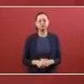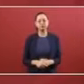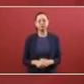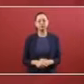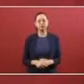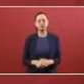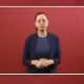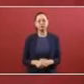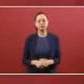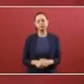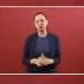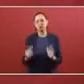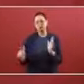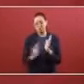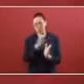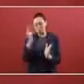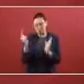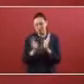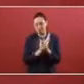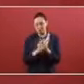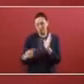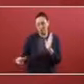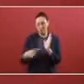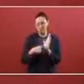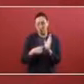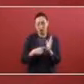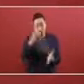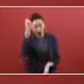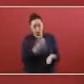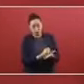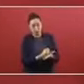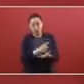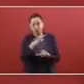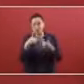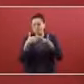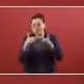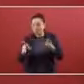no exigía que se transparentara,